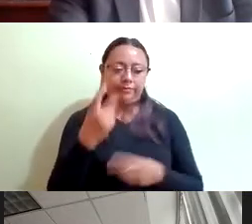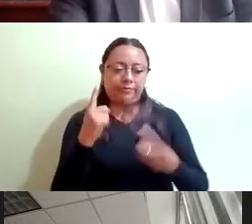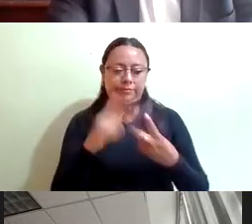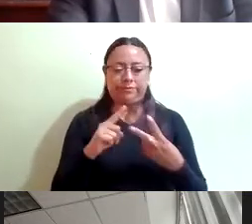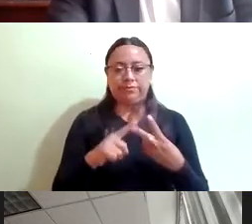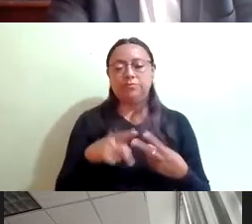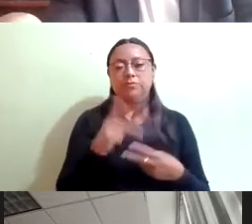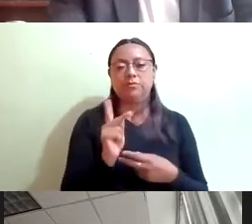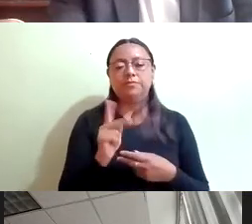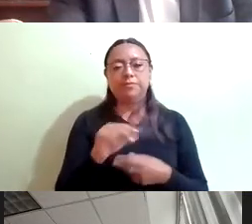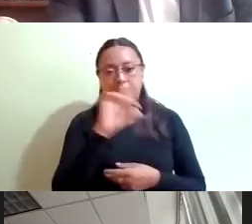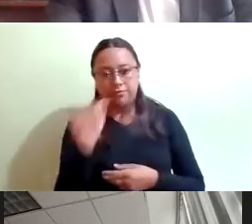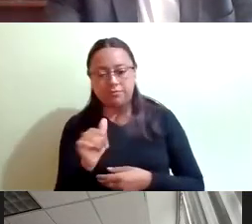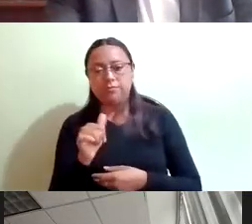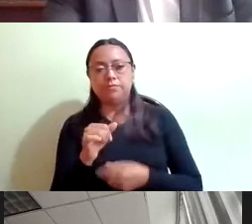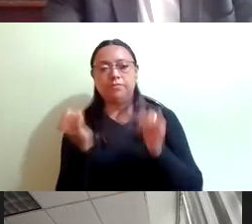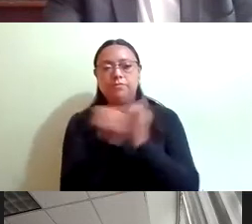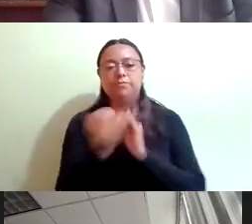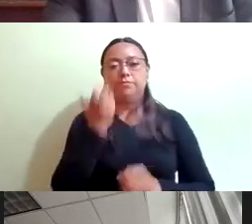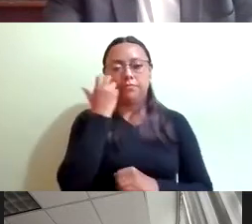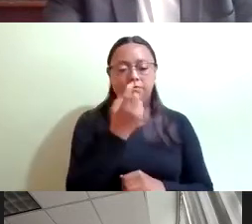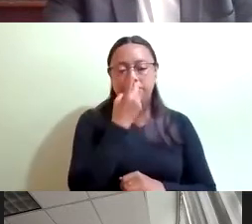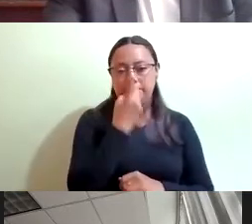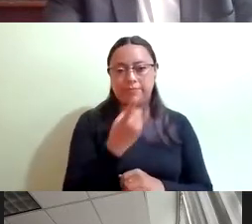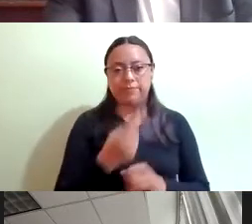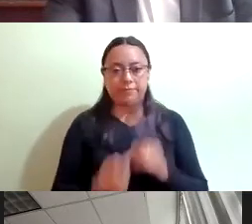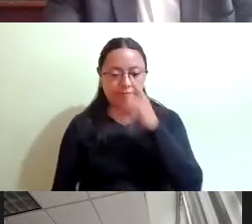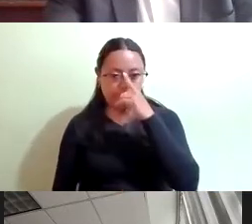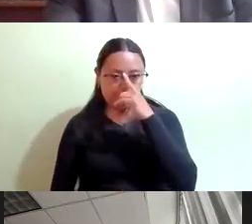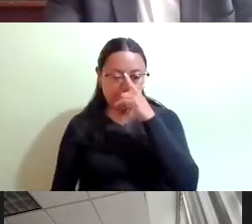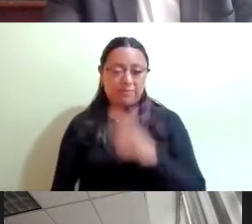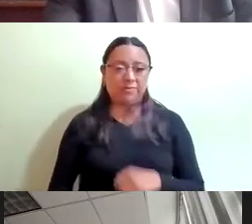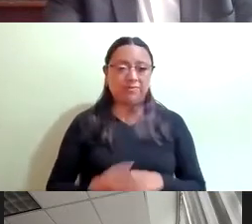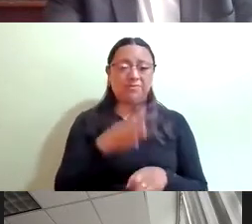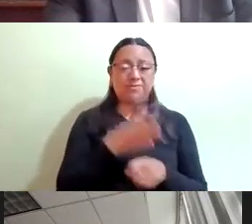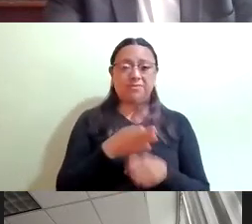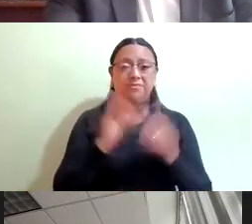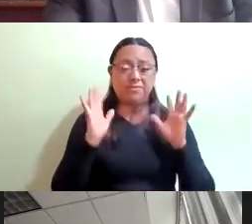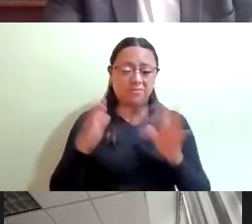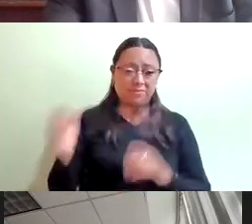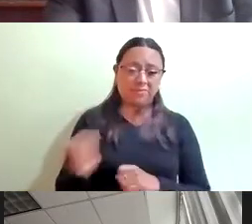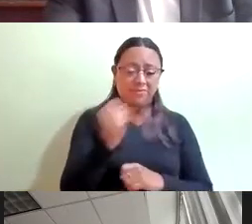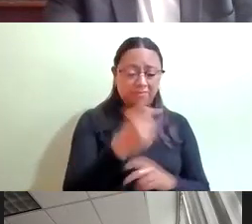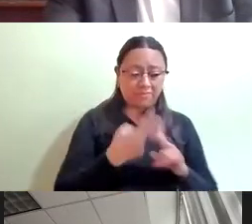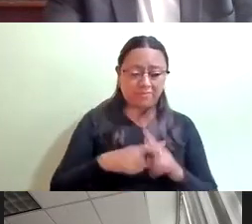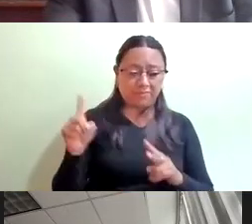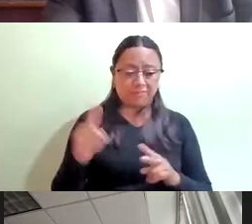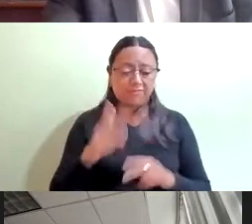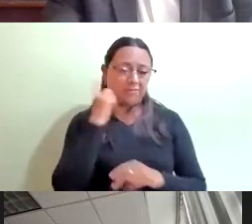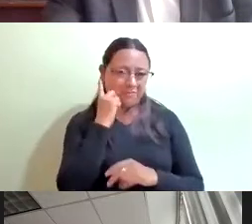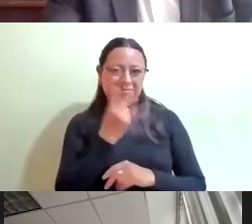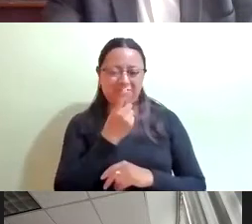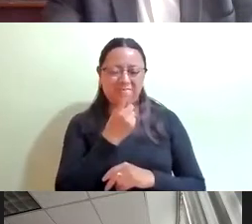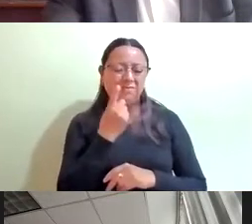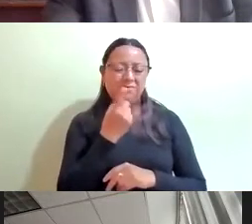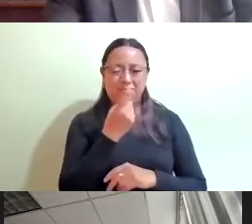también comentar que, bueno, finalmente ya se instalaron, por lo que comentaba el diputado Roy,